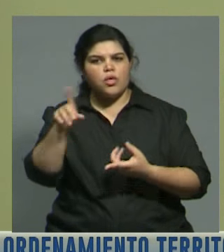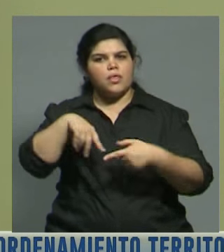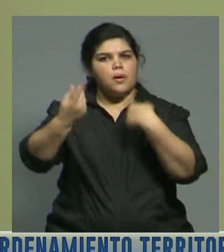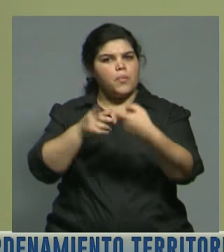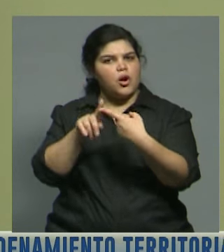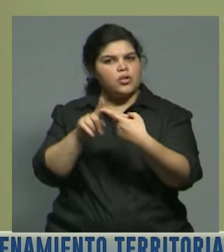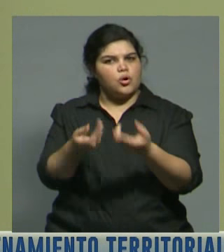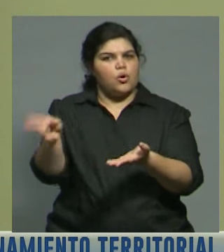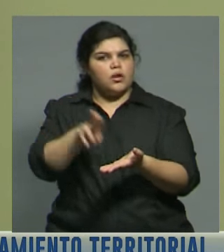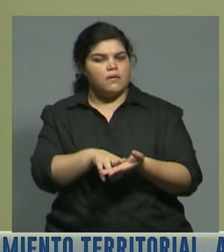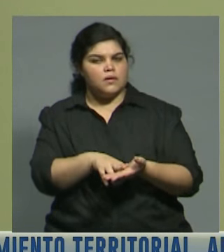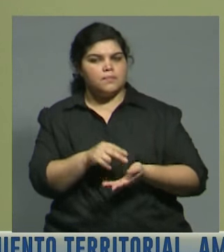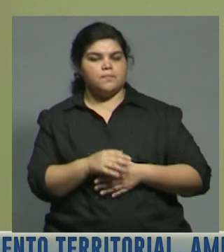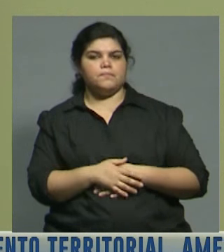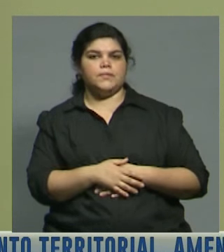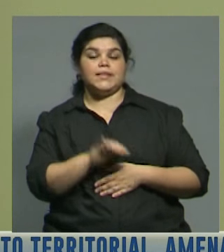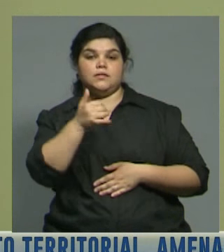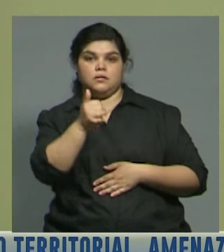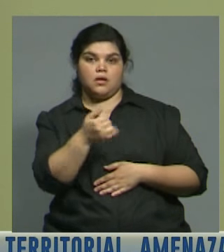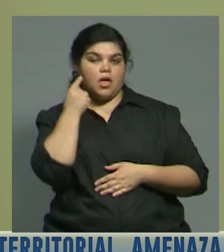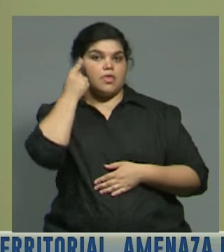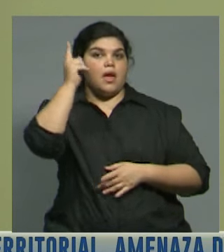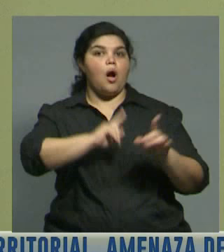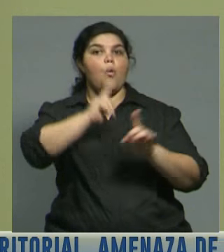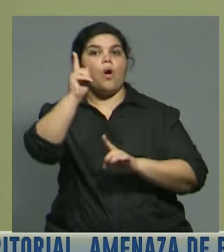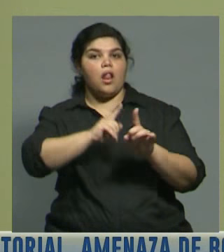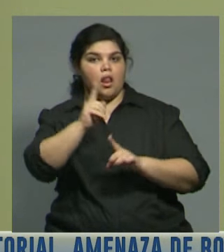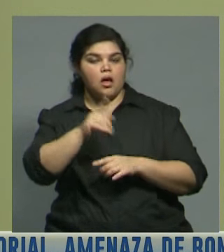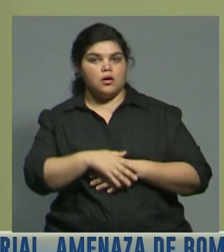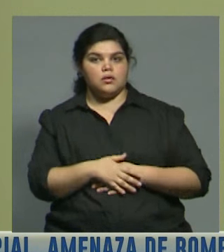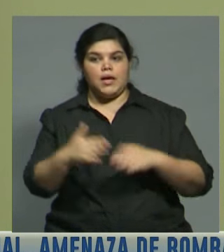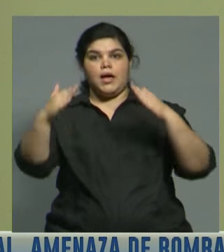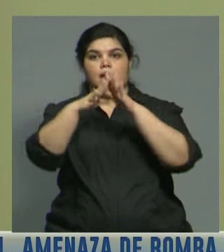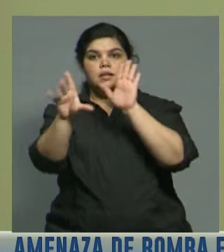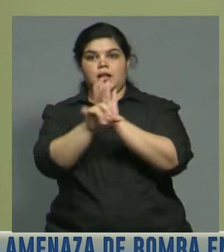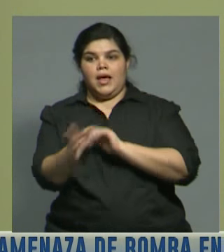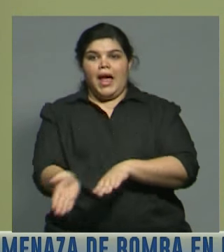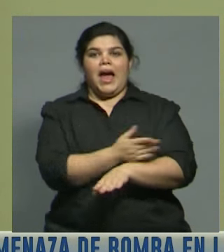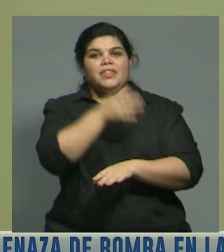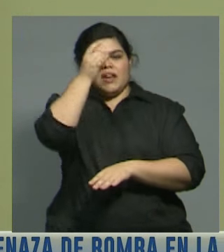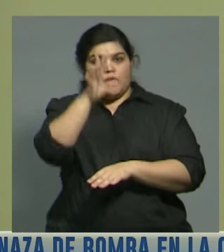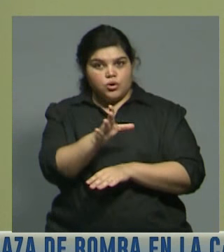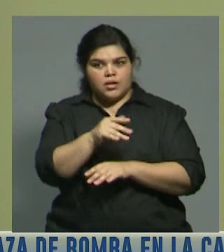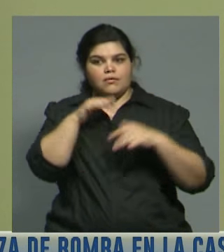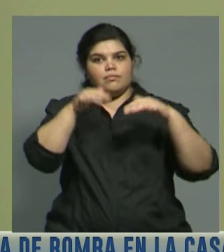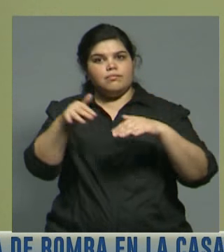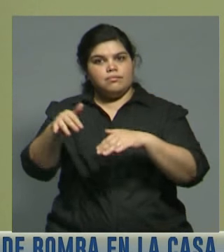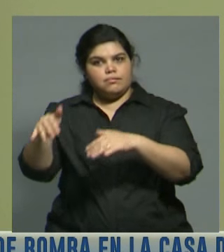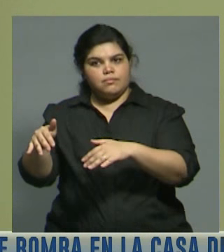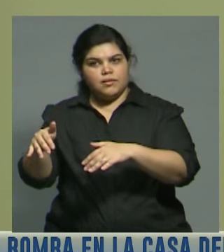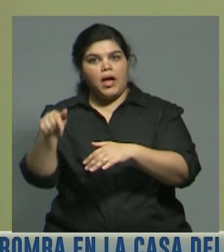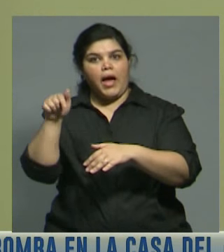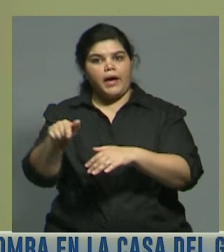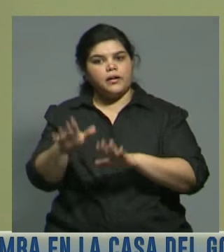Sí, lo último es que la idea que tienen es abordar la legislatura antes de la medianoche. Hasta este momento van a